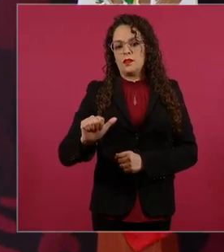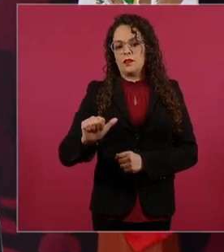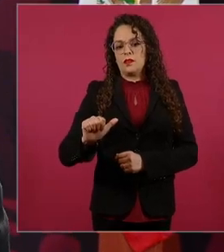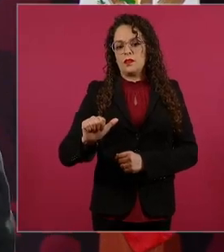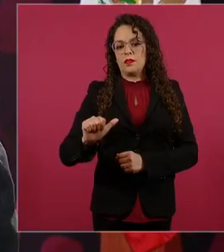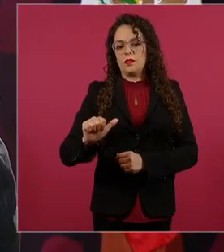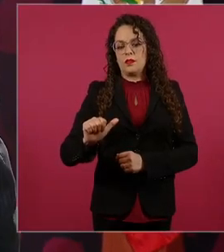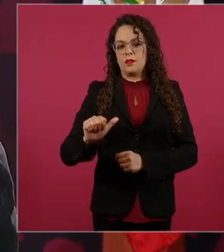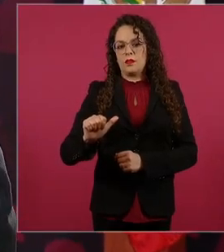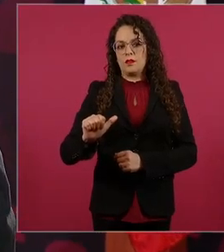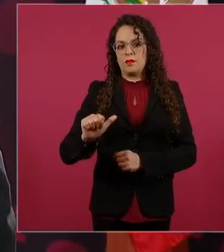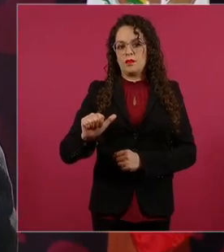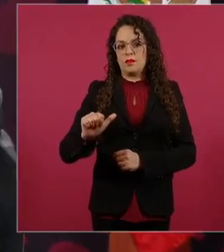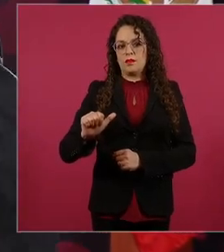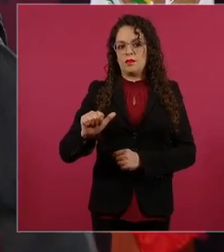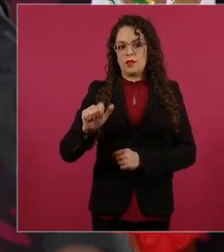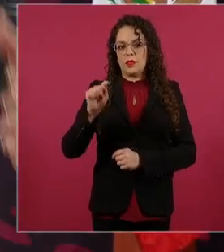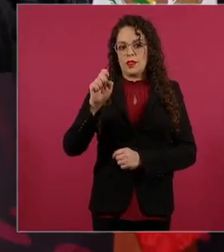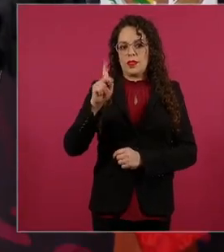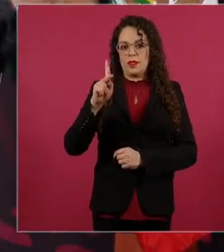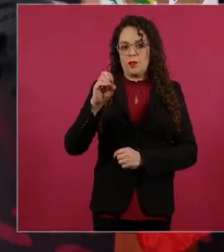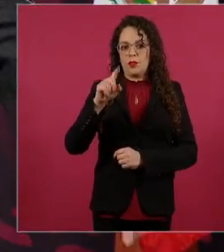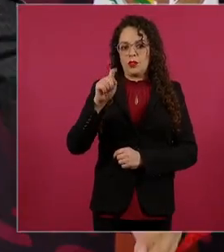Tepoztlán que ya es